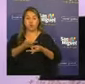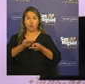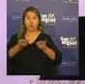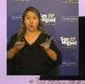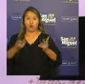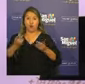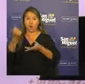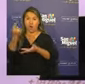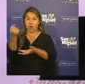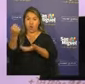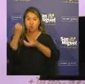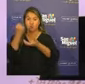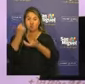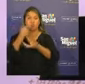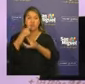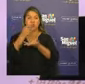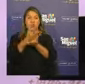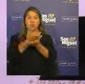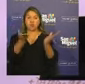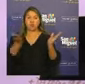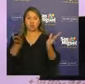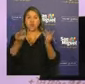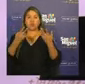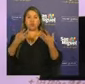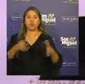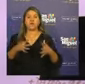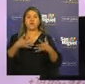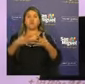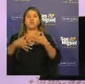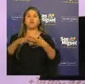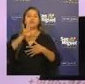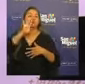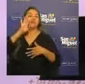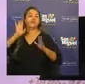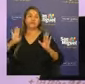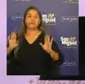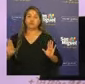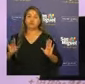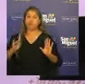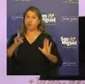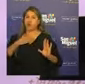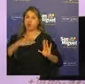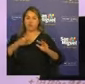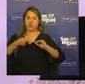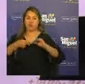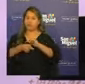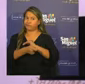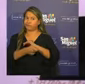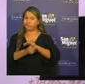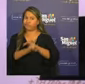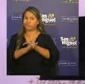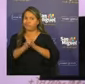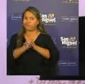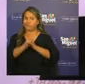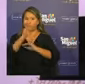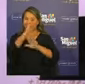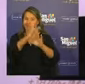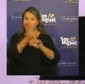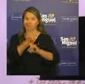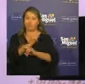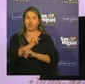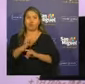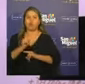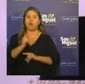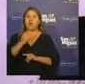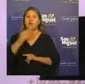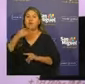de ustedes y que tenemos que tener las manos limpias, porque no queremos ni una gota de corrupción en el Estado chileno y tampoco en